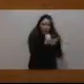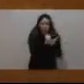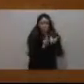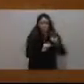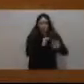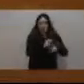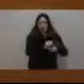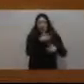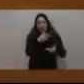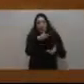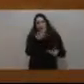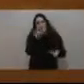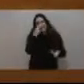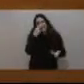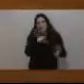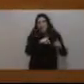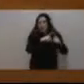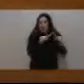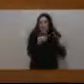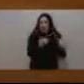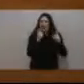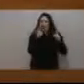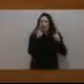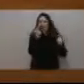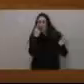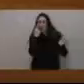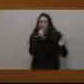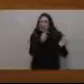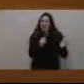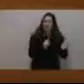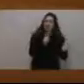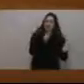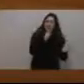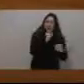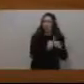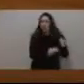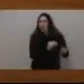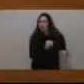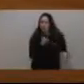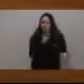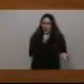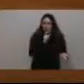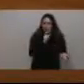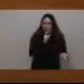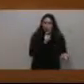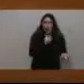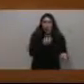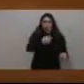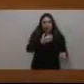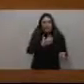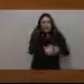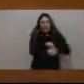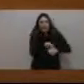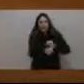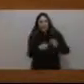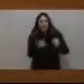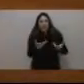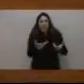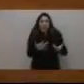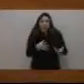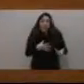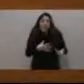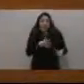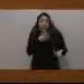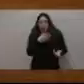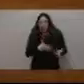interés de Asturias, que intentar ver cómo aprovechamos eso, cómo lo utilizamos. Y quién sabe, esperemos que sí, parece que ahora podría tener ya usos